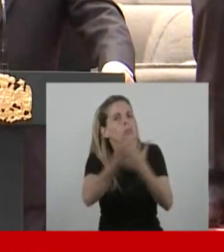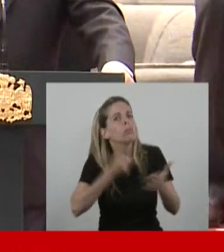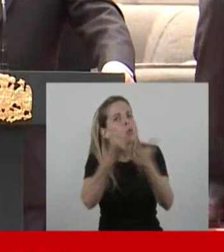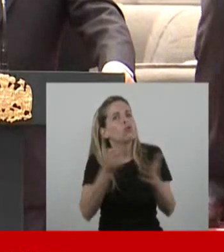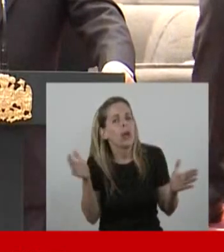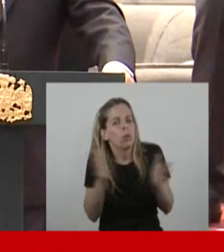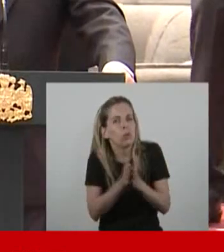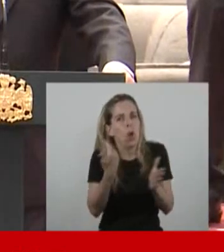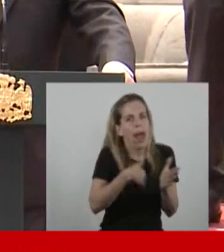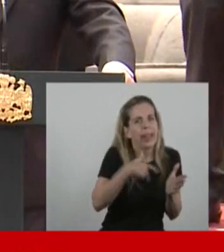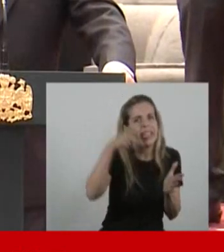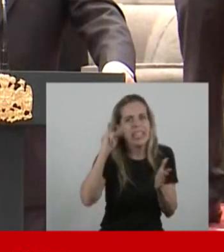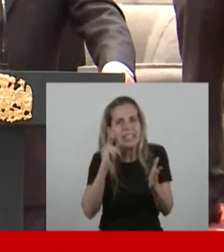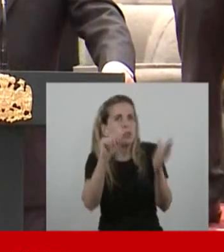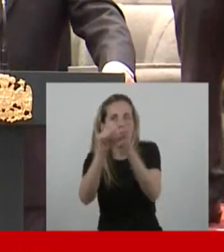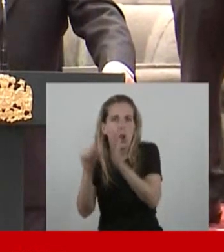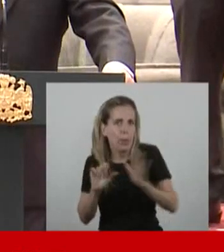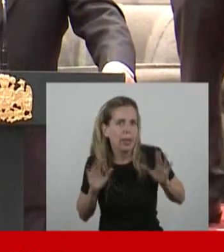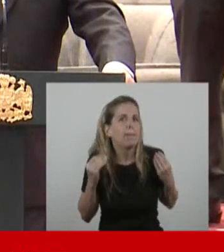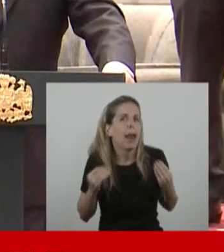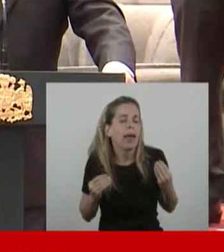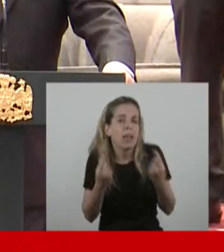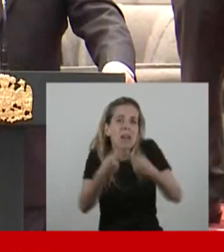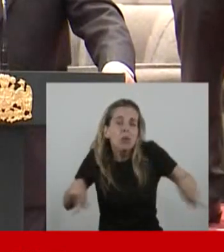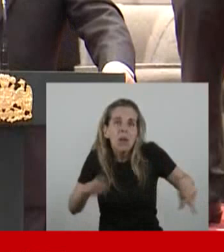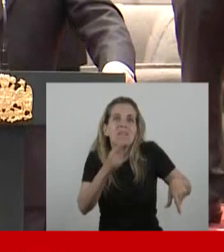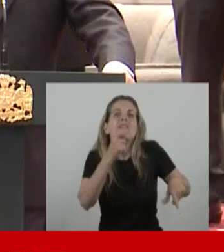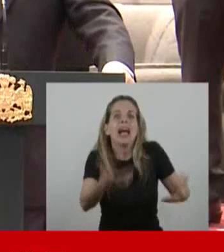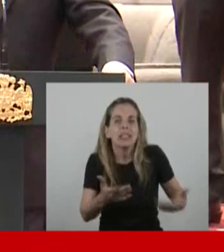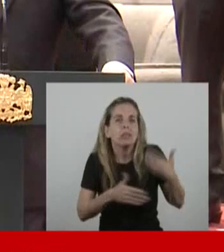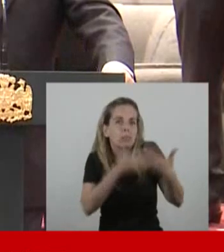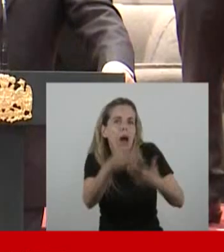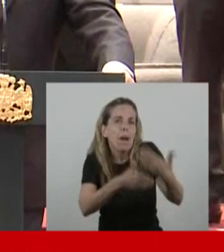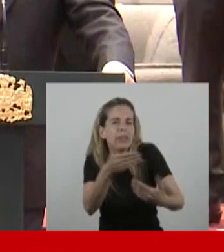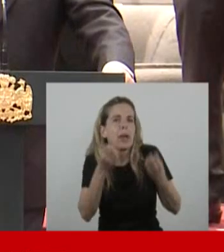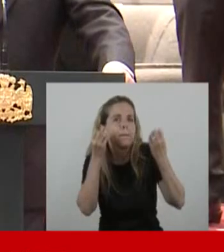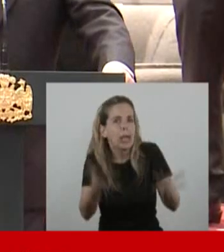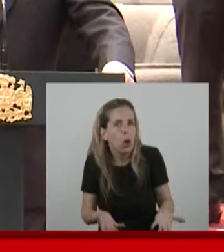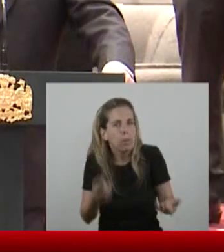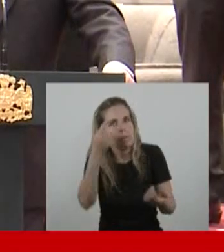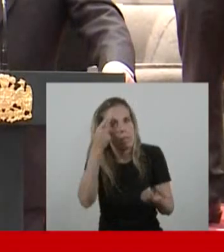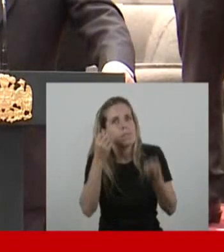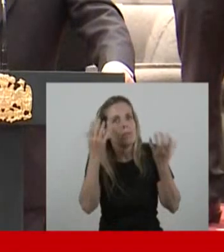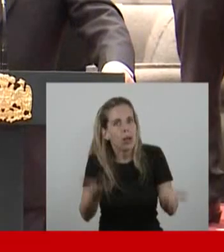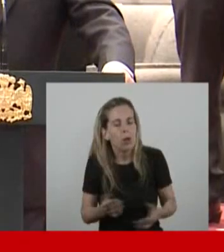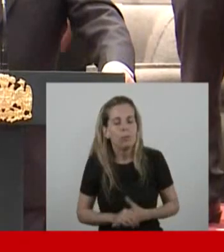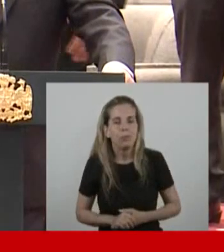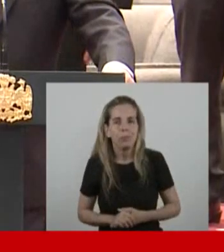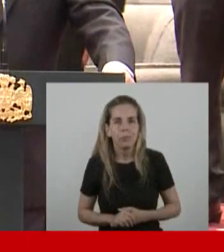juntos para que las cosas no sean más fáciles y para que las cosas salgan mejor. Alguna